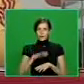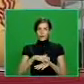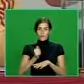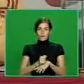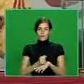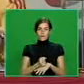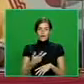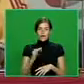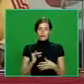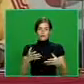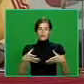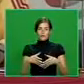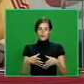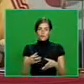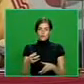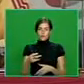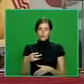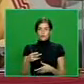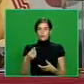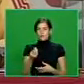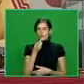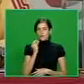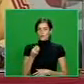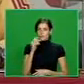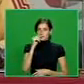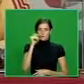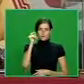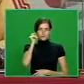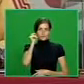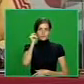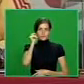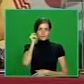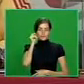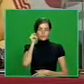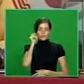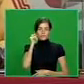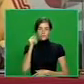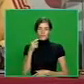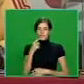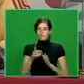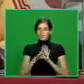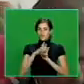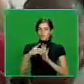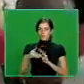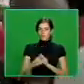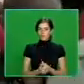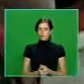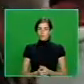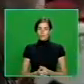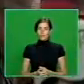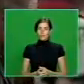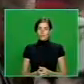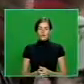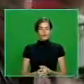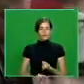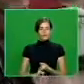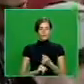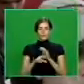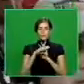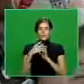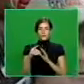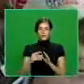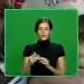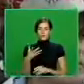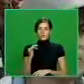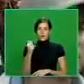que es un movimiento de muchachos y muchachas bueno que reivindican sus derechos a existir pues tener cara